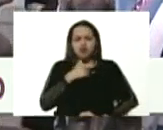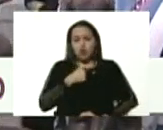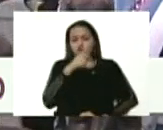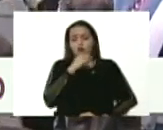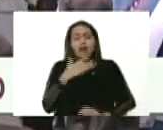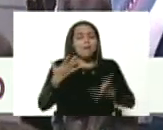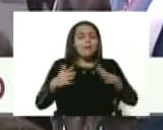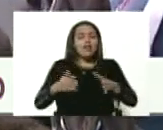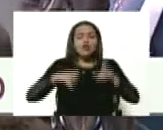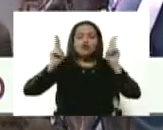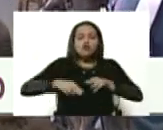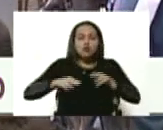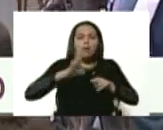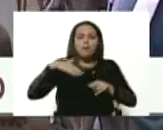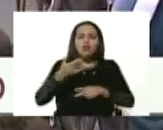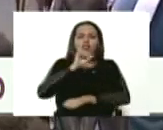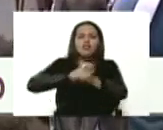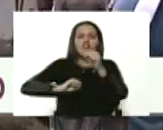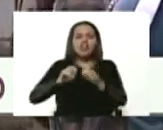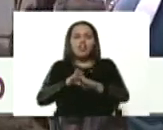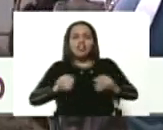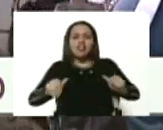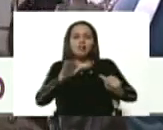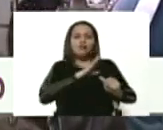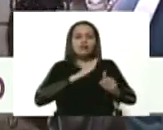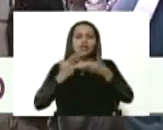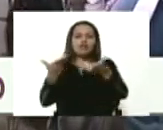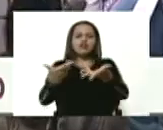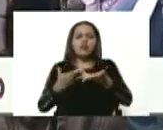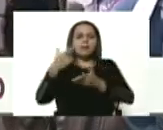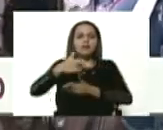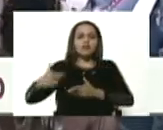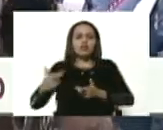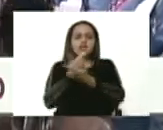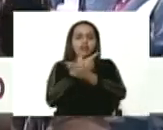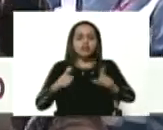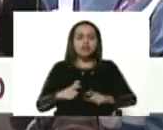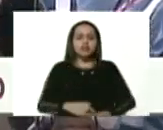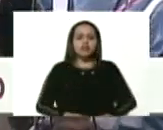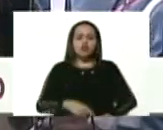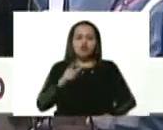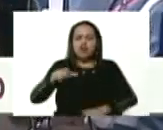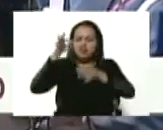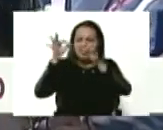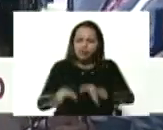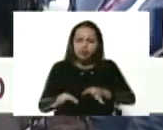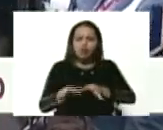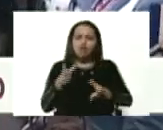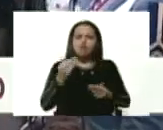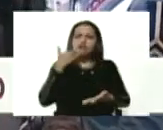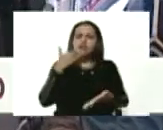jamás para defender esta tierra sagrada que nos dejaron los libertadores. Cuenten con eso, muchachos. Muchas gracias.